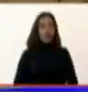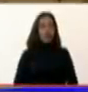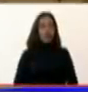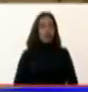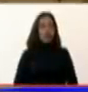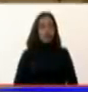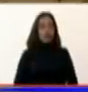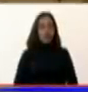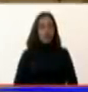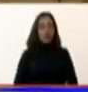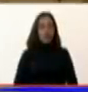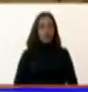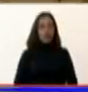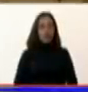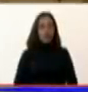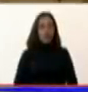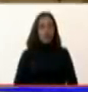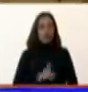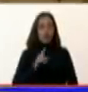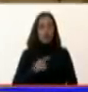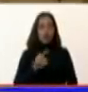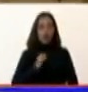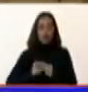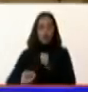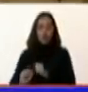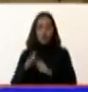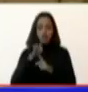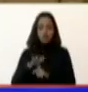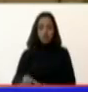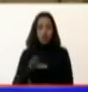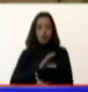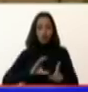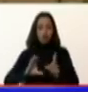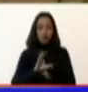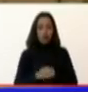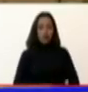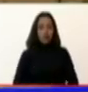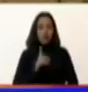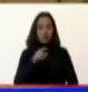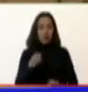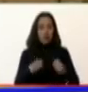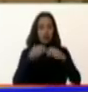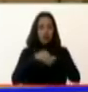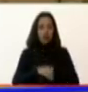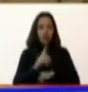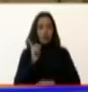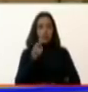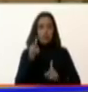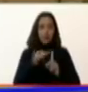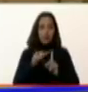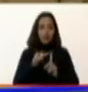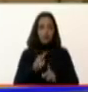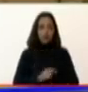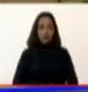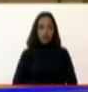la violencia y contra la imposición cultural. Entonces acordamos, en primer lugar,